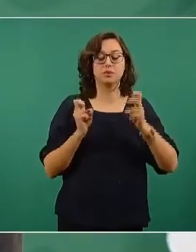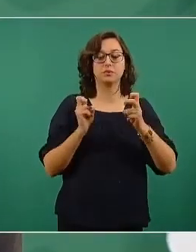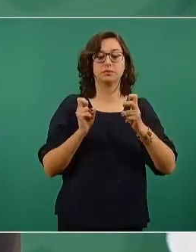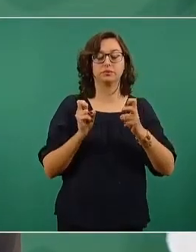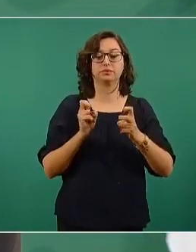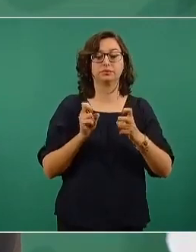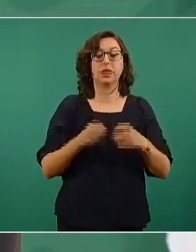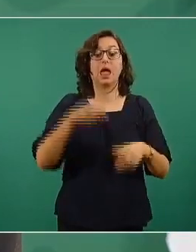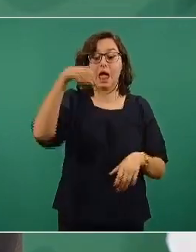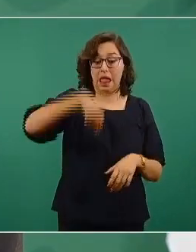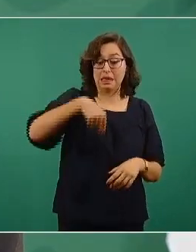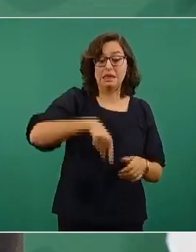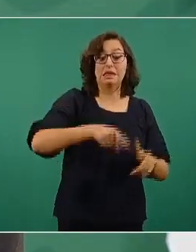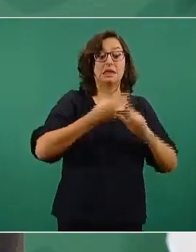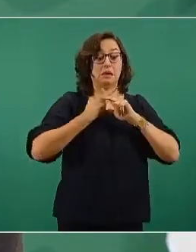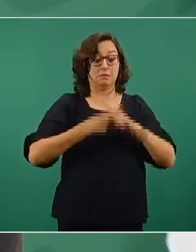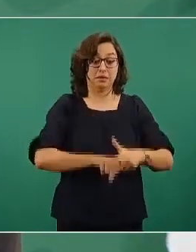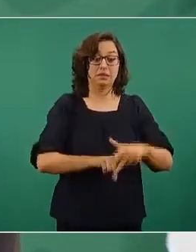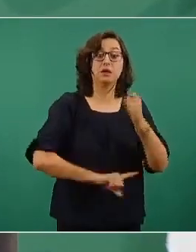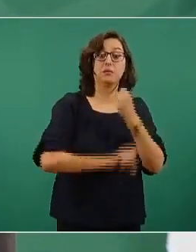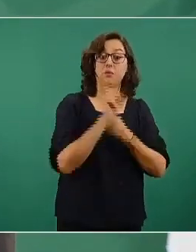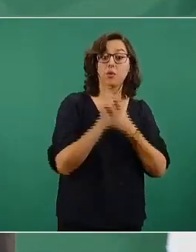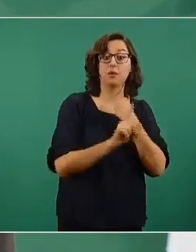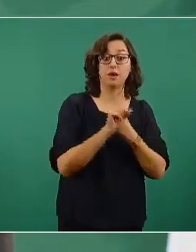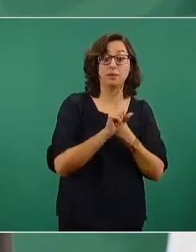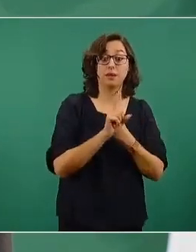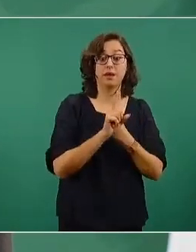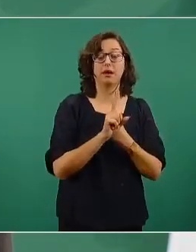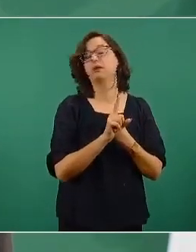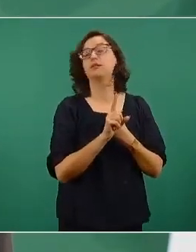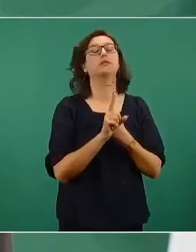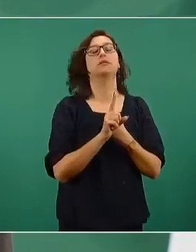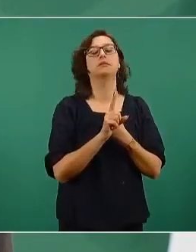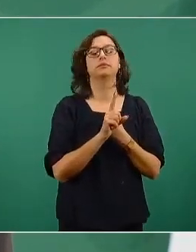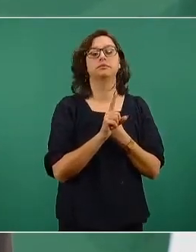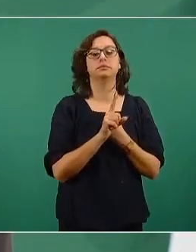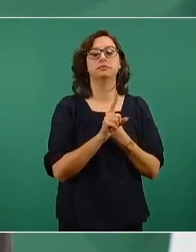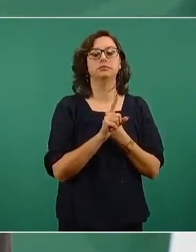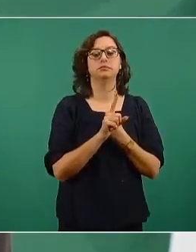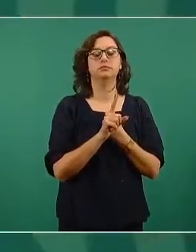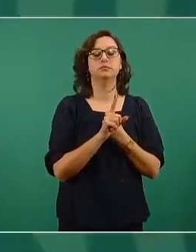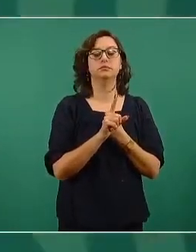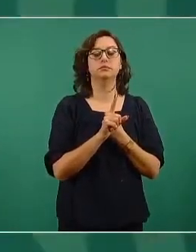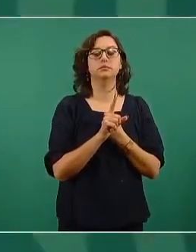además de que se origina aquí la crisis, nos cuesta, ¿sí?,